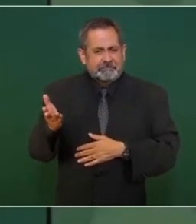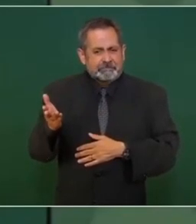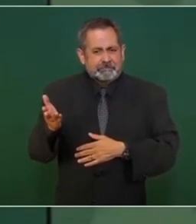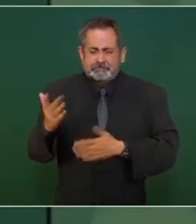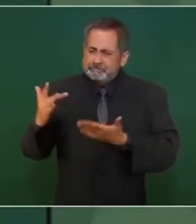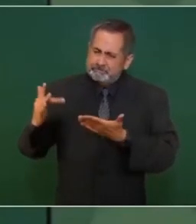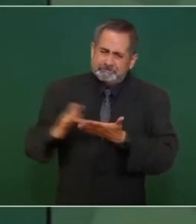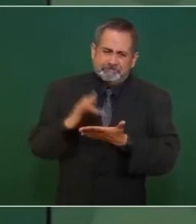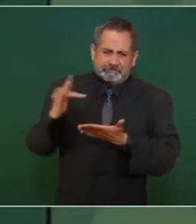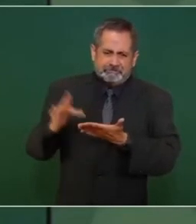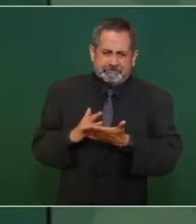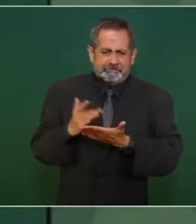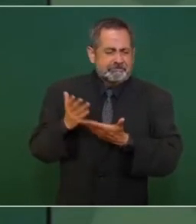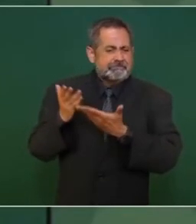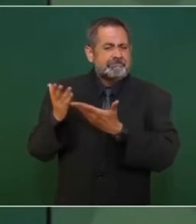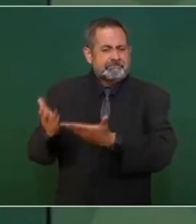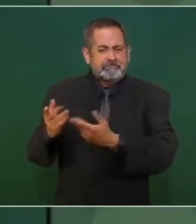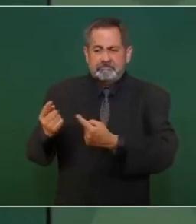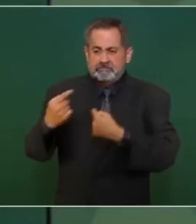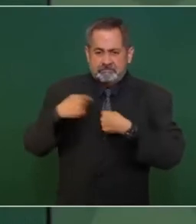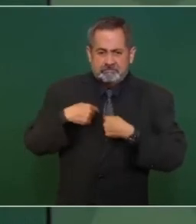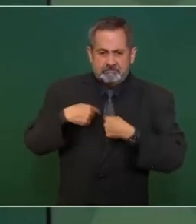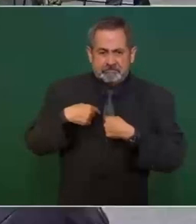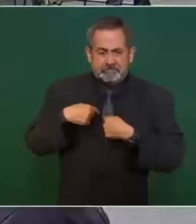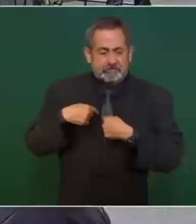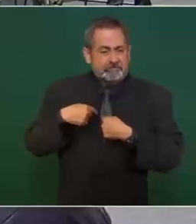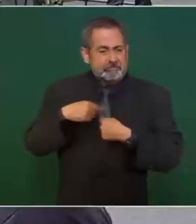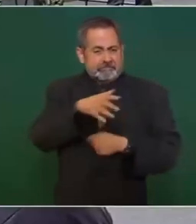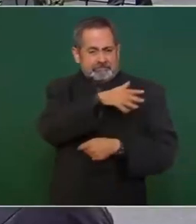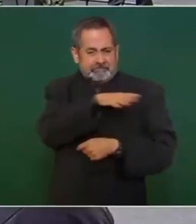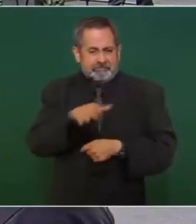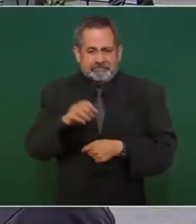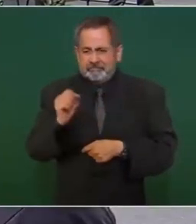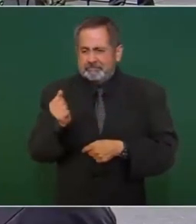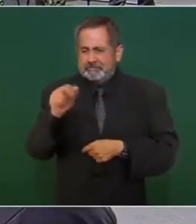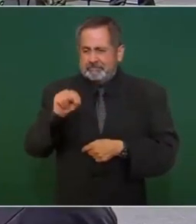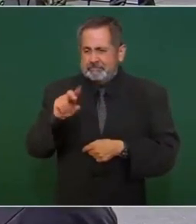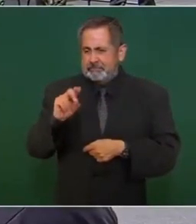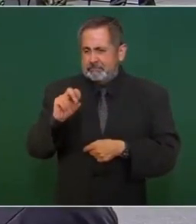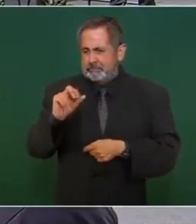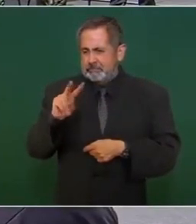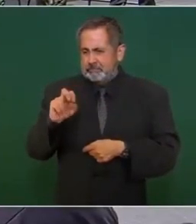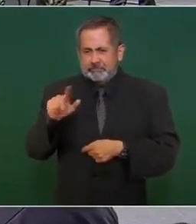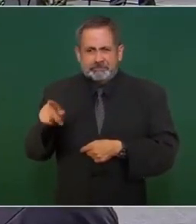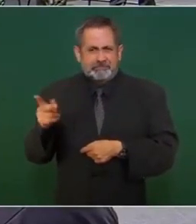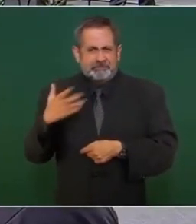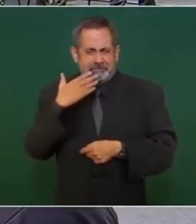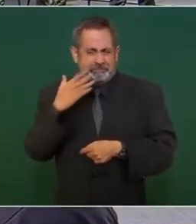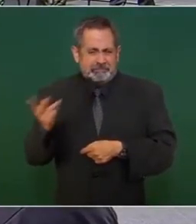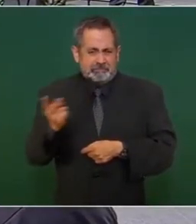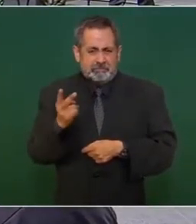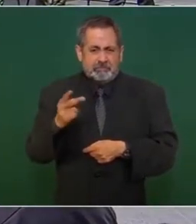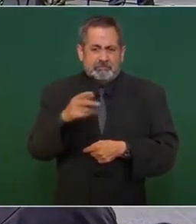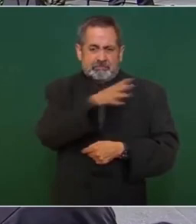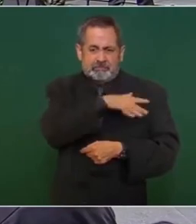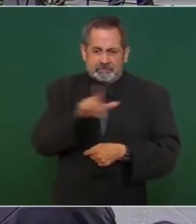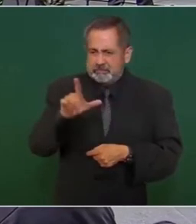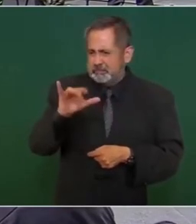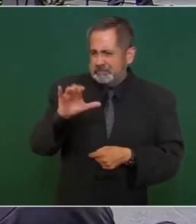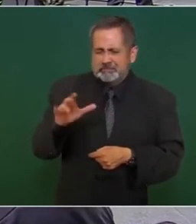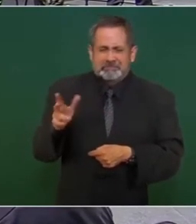el apoyo del general Sandoval, ¿sí?, del general Bucio.